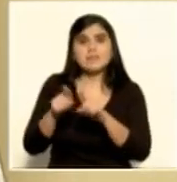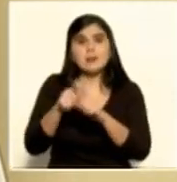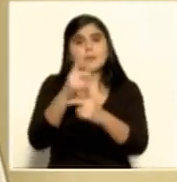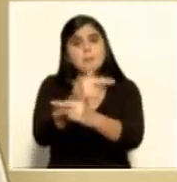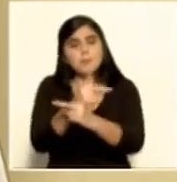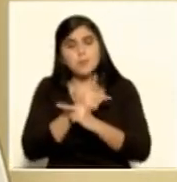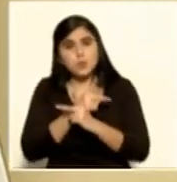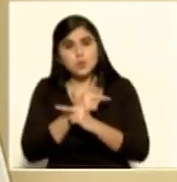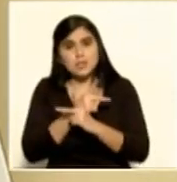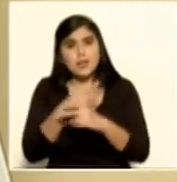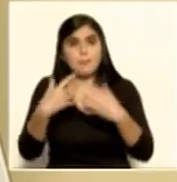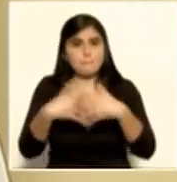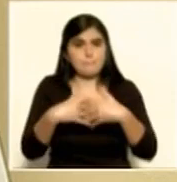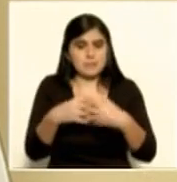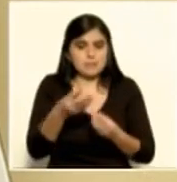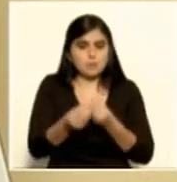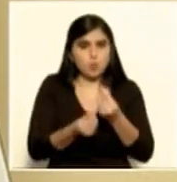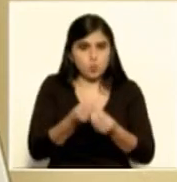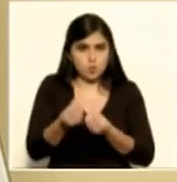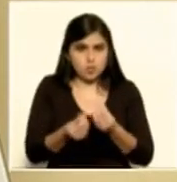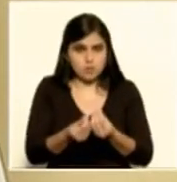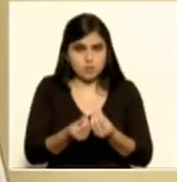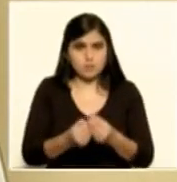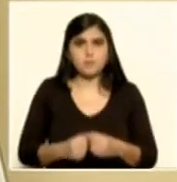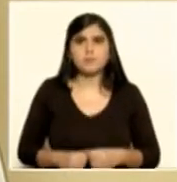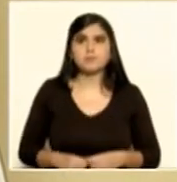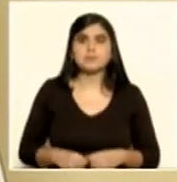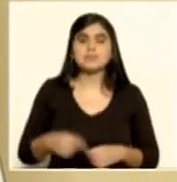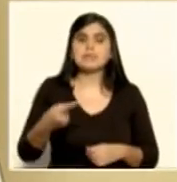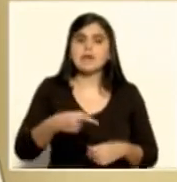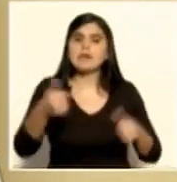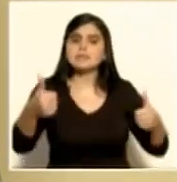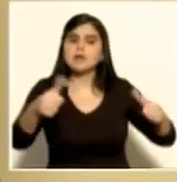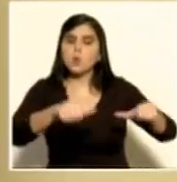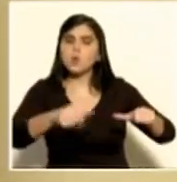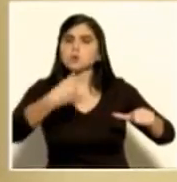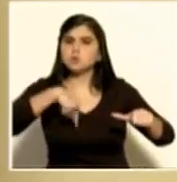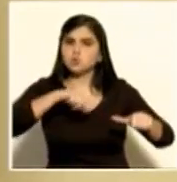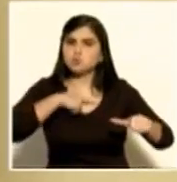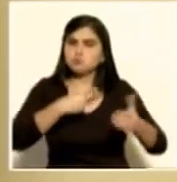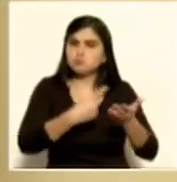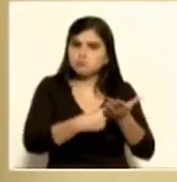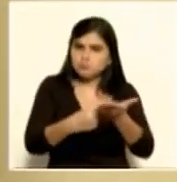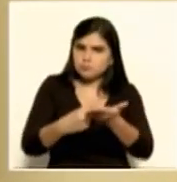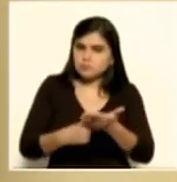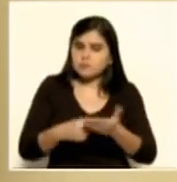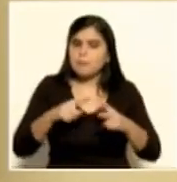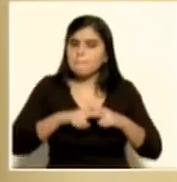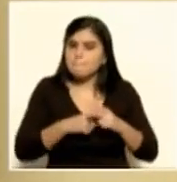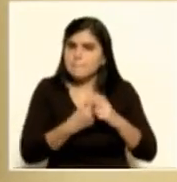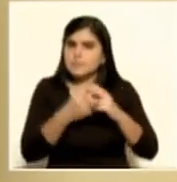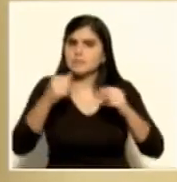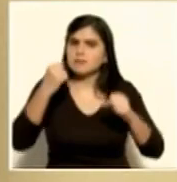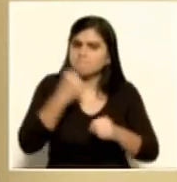productivo. Y en ese acuerdo estamos, y en eso vamos a empezar a trabajar de una